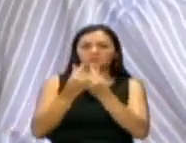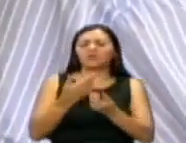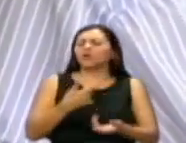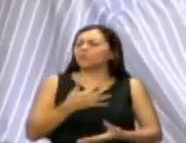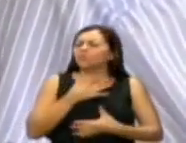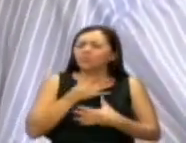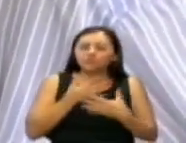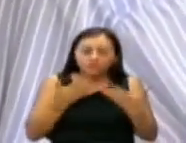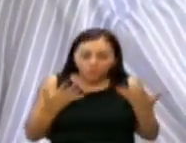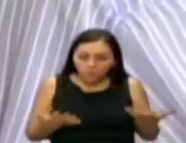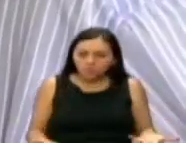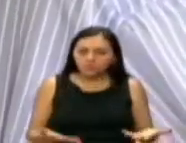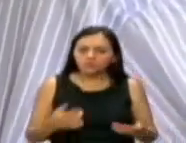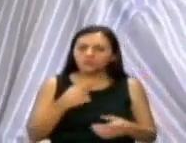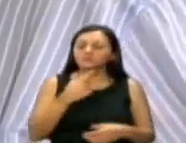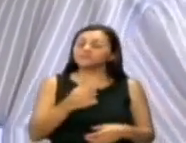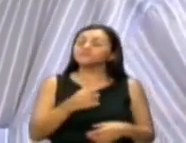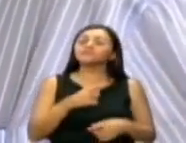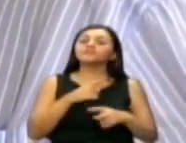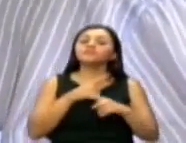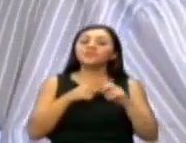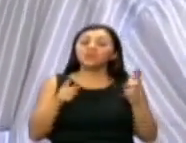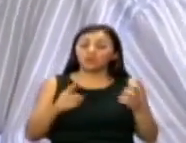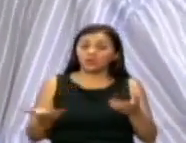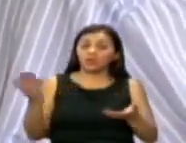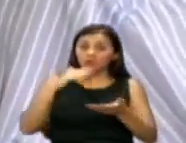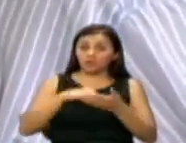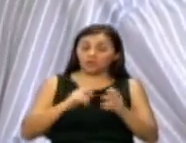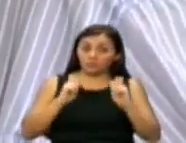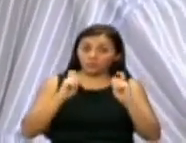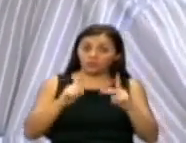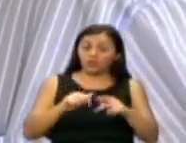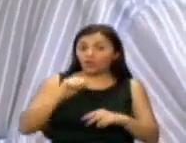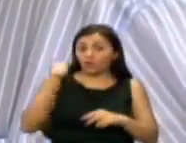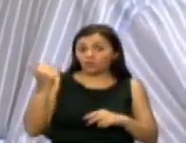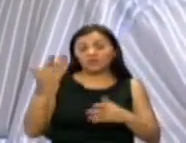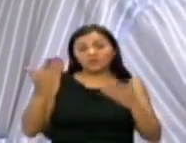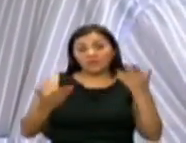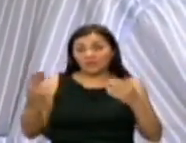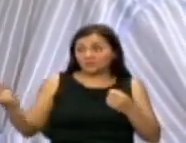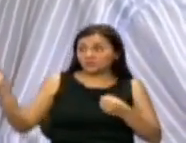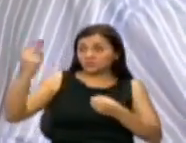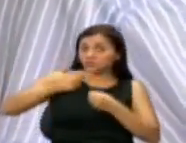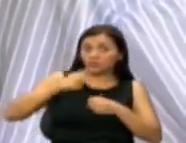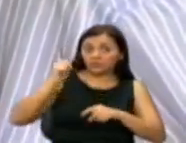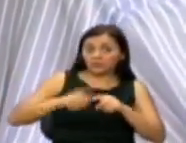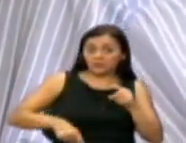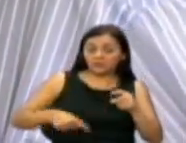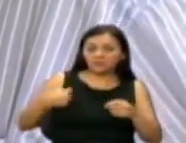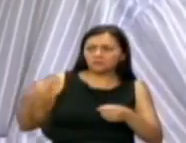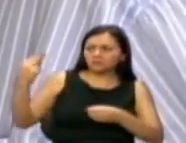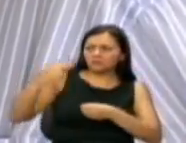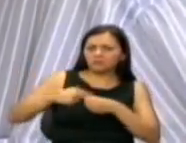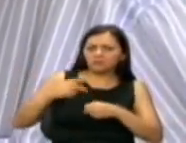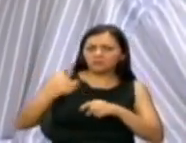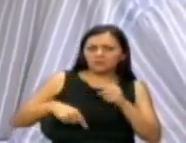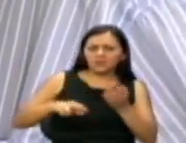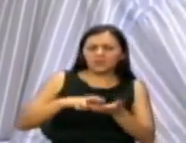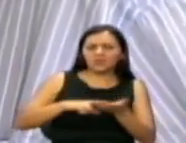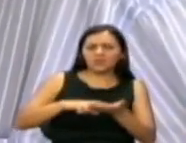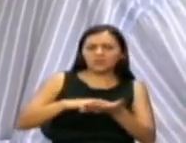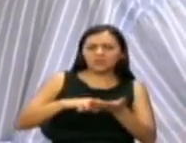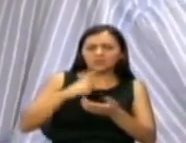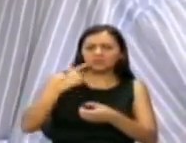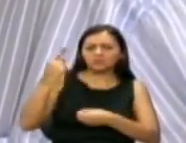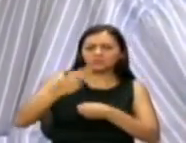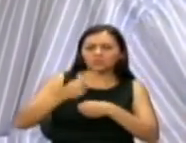ciudad de Tulcán. Habrá otra, de pronto no viene, y es lo que nos está preocupando. No asisten a esta reunión donde usted ha